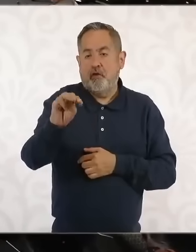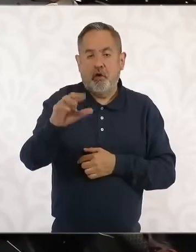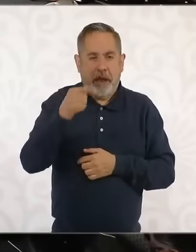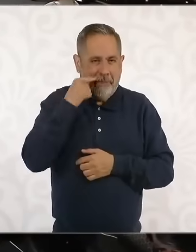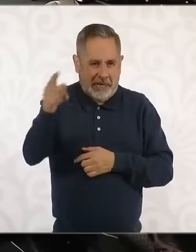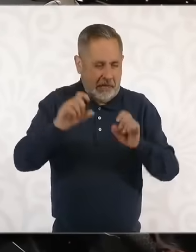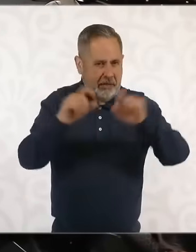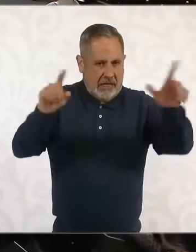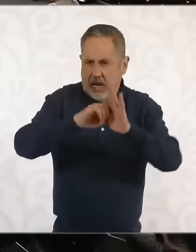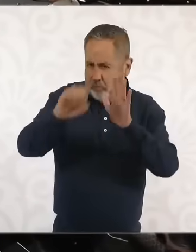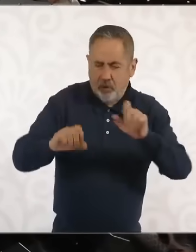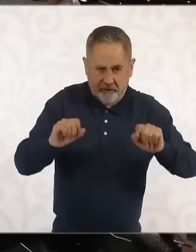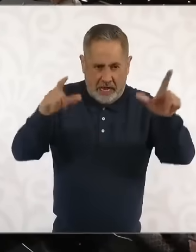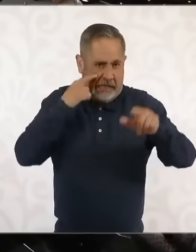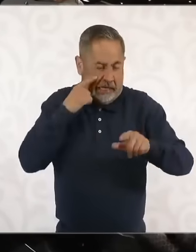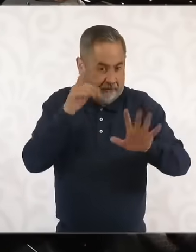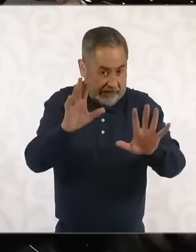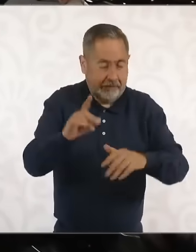Miren fíjense.